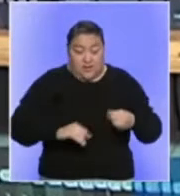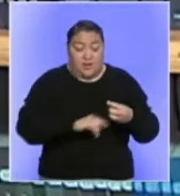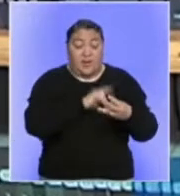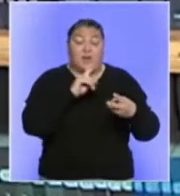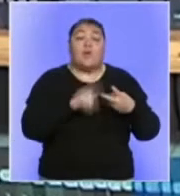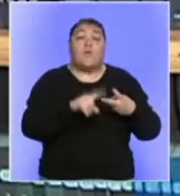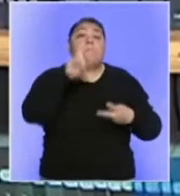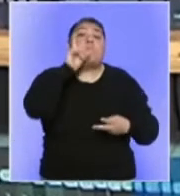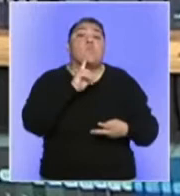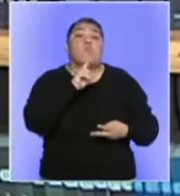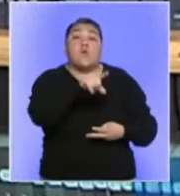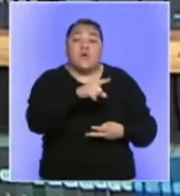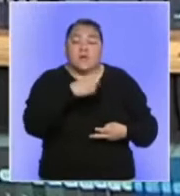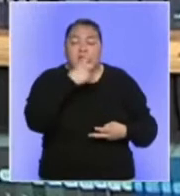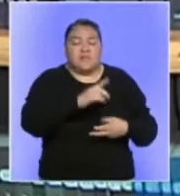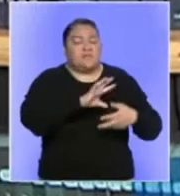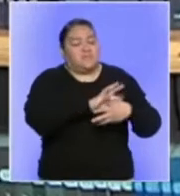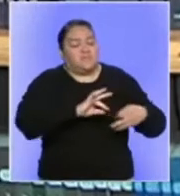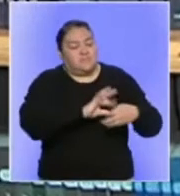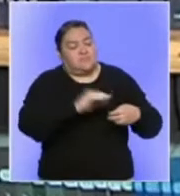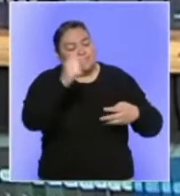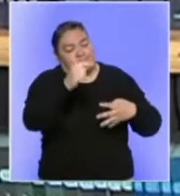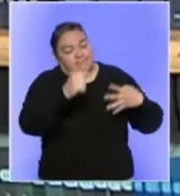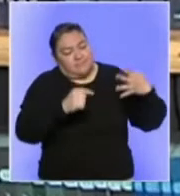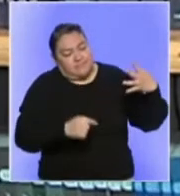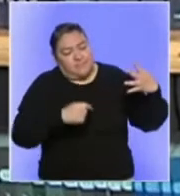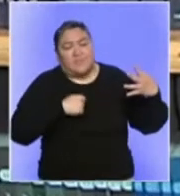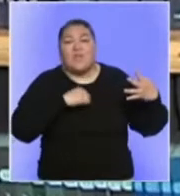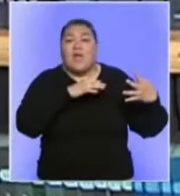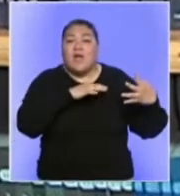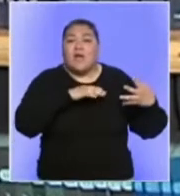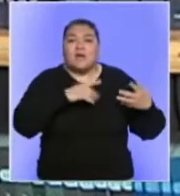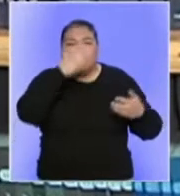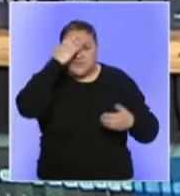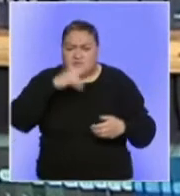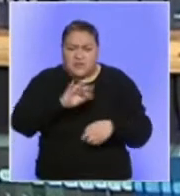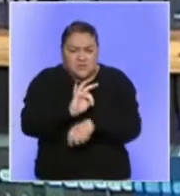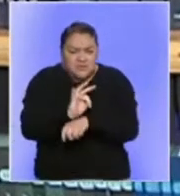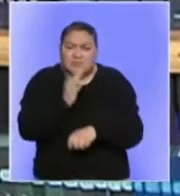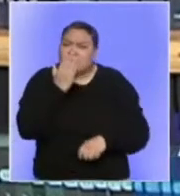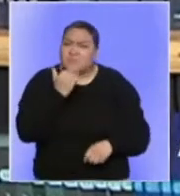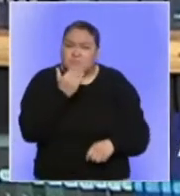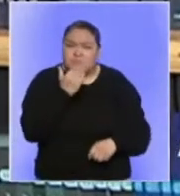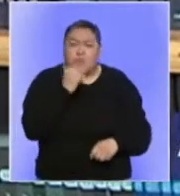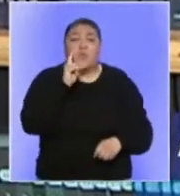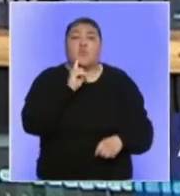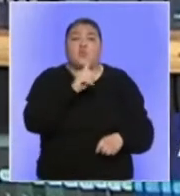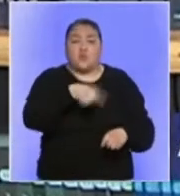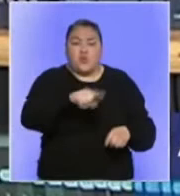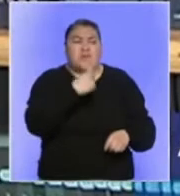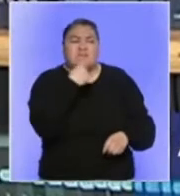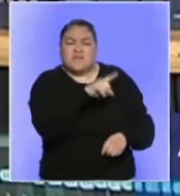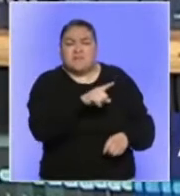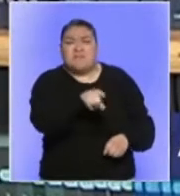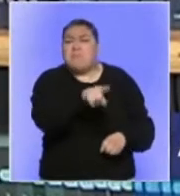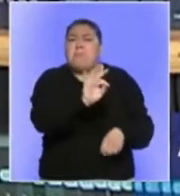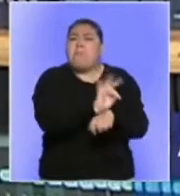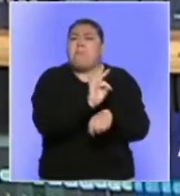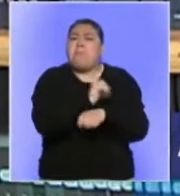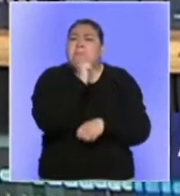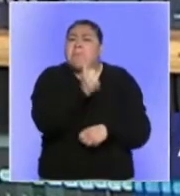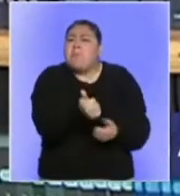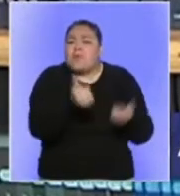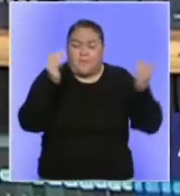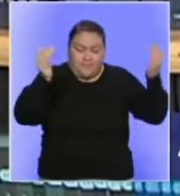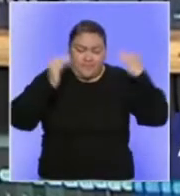descarta una serie de gastos porque no constituyeron un beneficio un beneficio para las para la candidata denunciada por otro lado